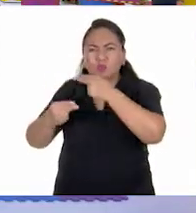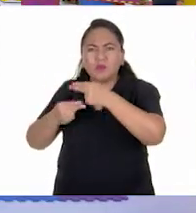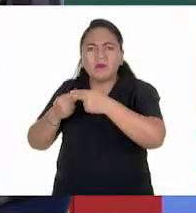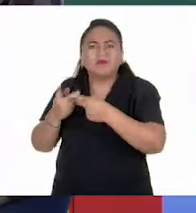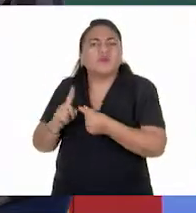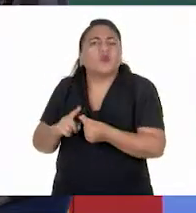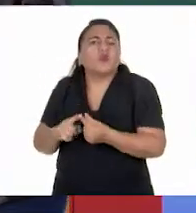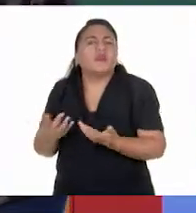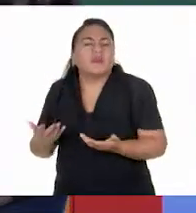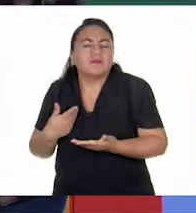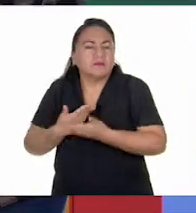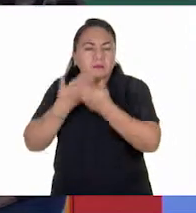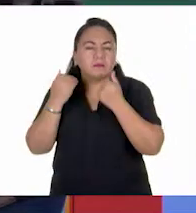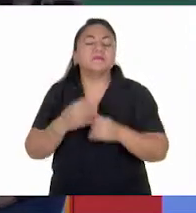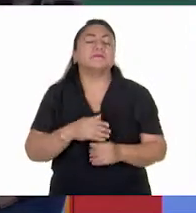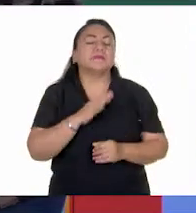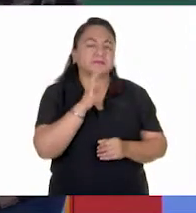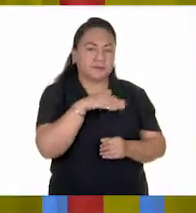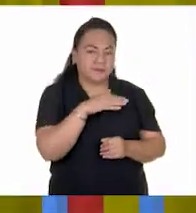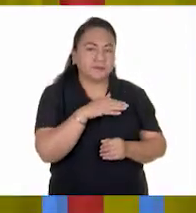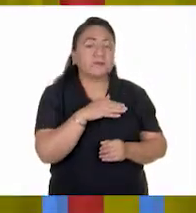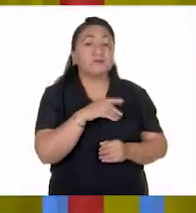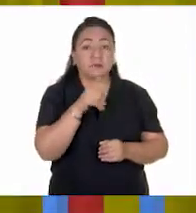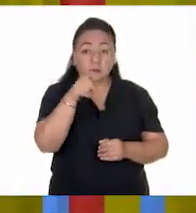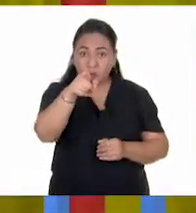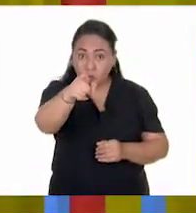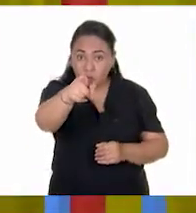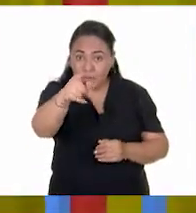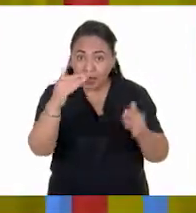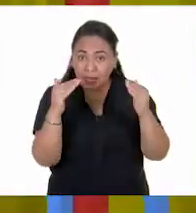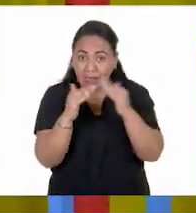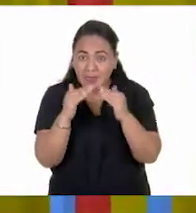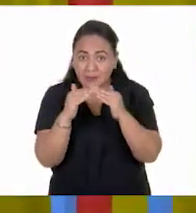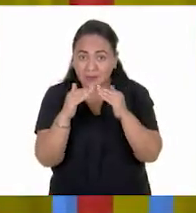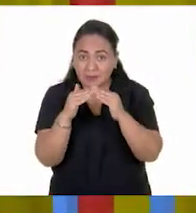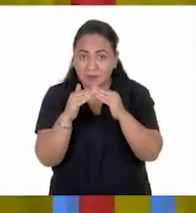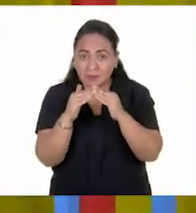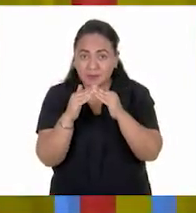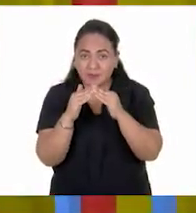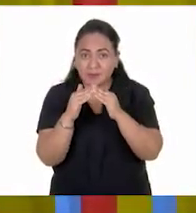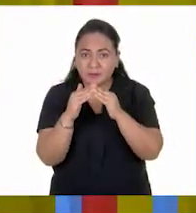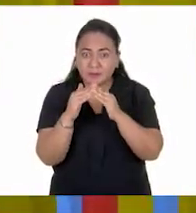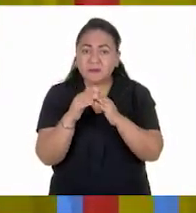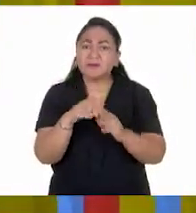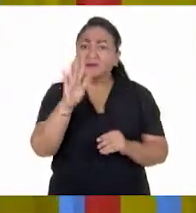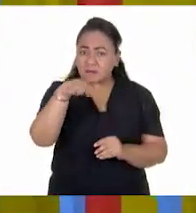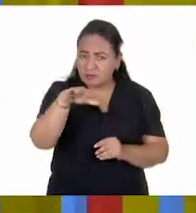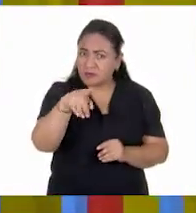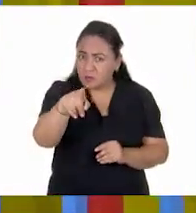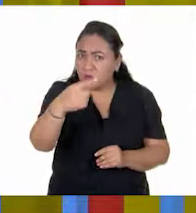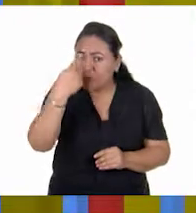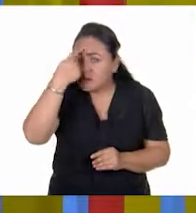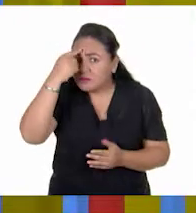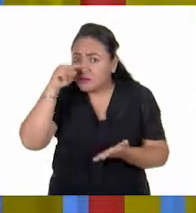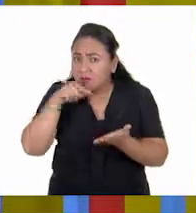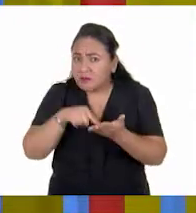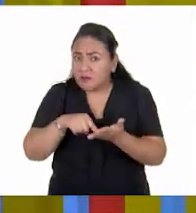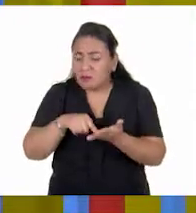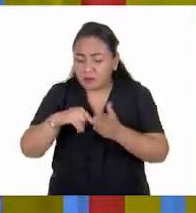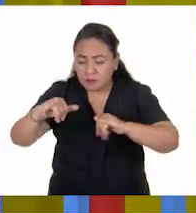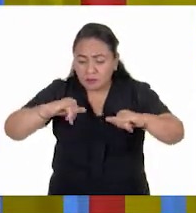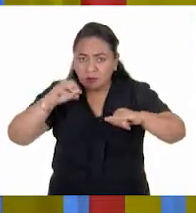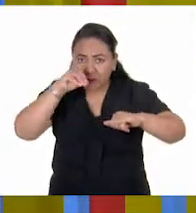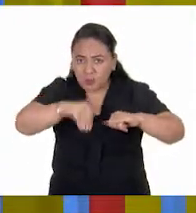dónde ponerla. ¿Ustedes en casa creen que en los croquis podamos dibujar una